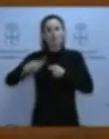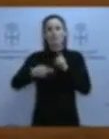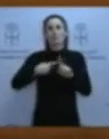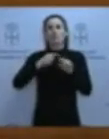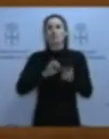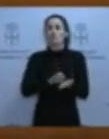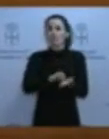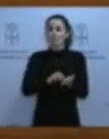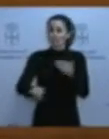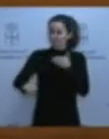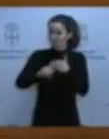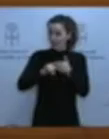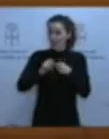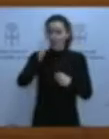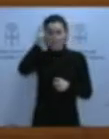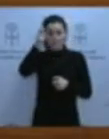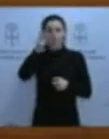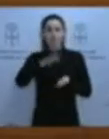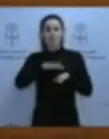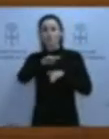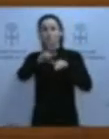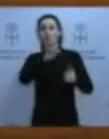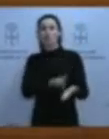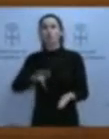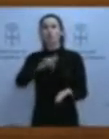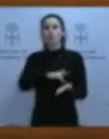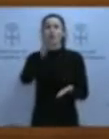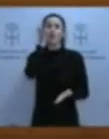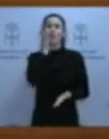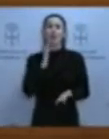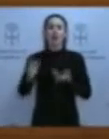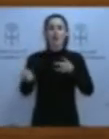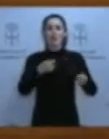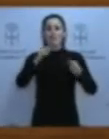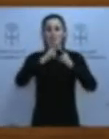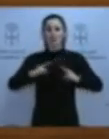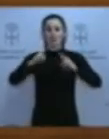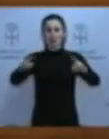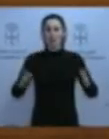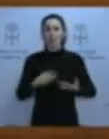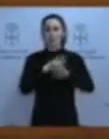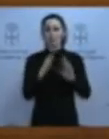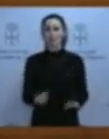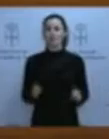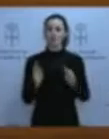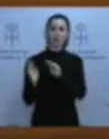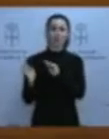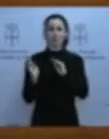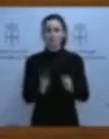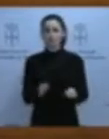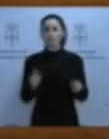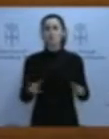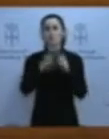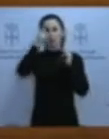comarcas el día en que se convocan estos mercados. Pero, sobre todo y también en el plano